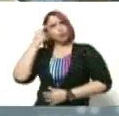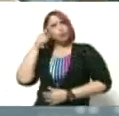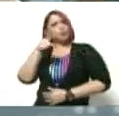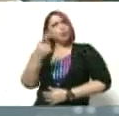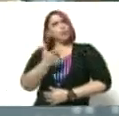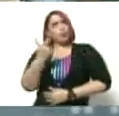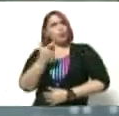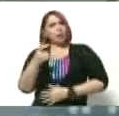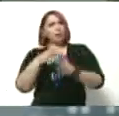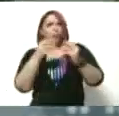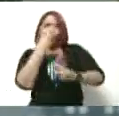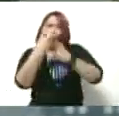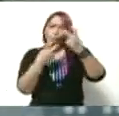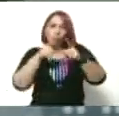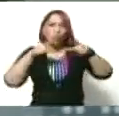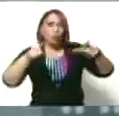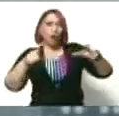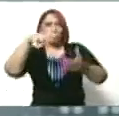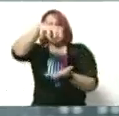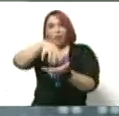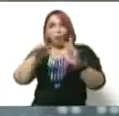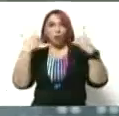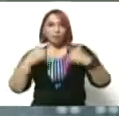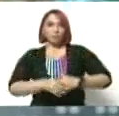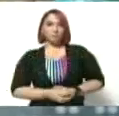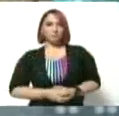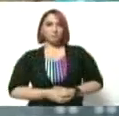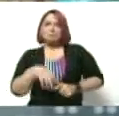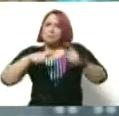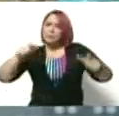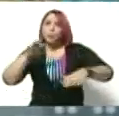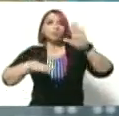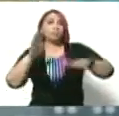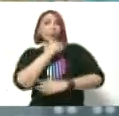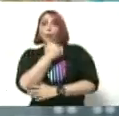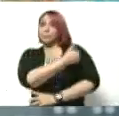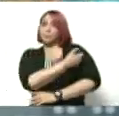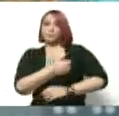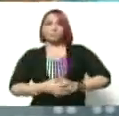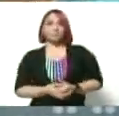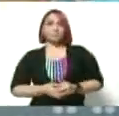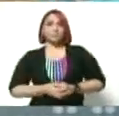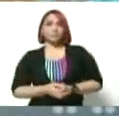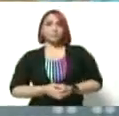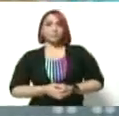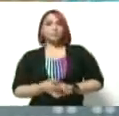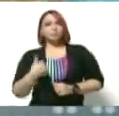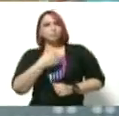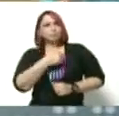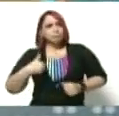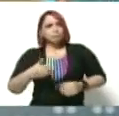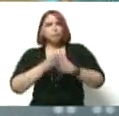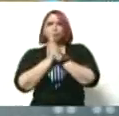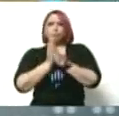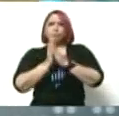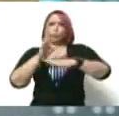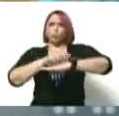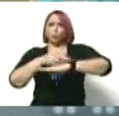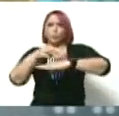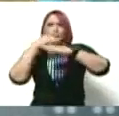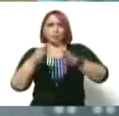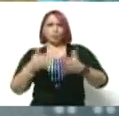en todos los rincones del estado personas que aún no se hayan vacunado yo quería que el doctor carlos alvarado